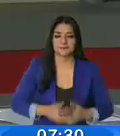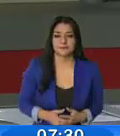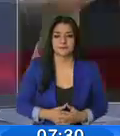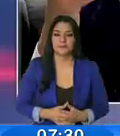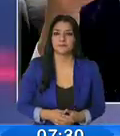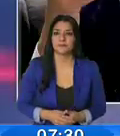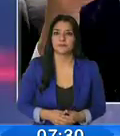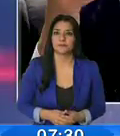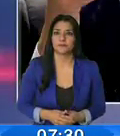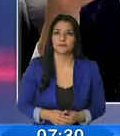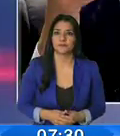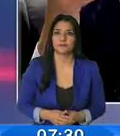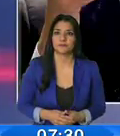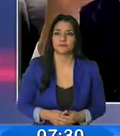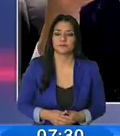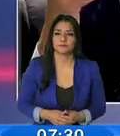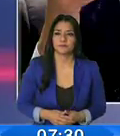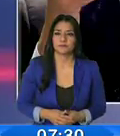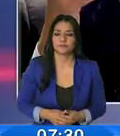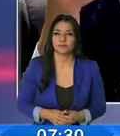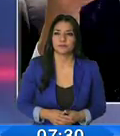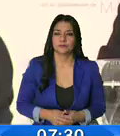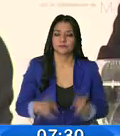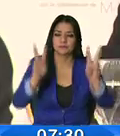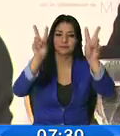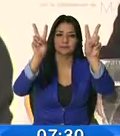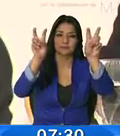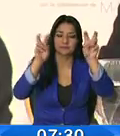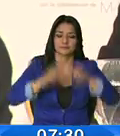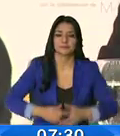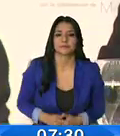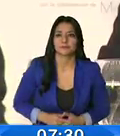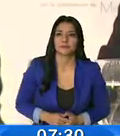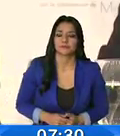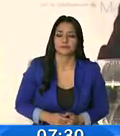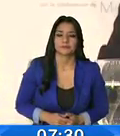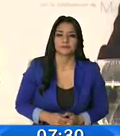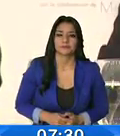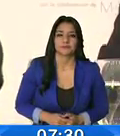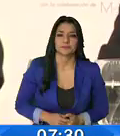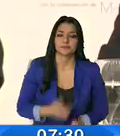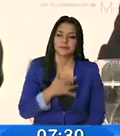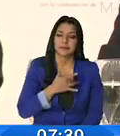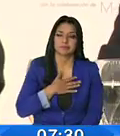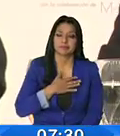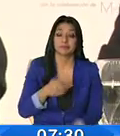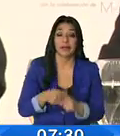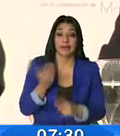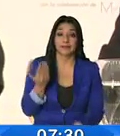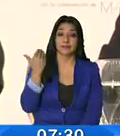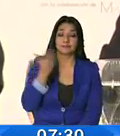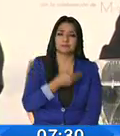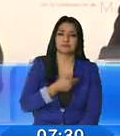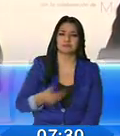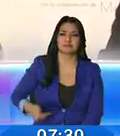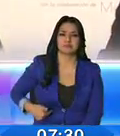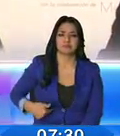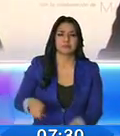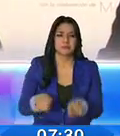mandatario. Sobre el expresidente Rafael Correa. Lastimosamente, el presidente anterior se había vuelto una especie